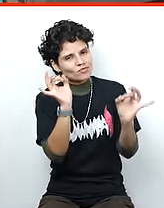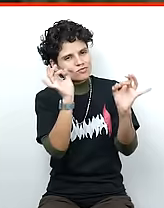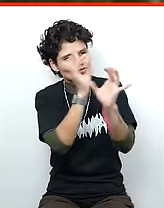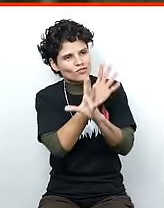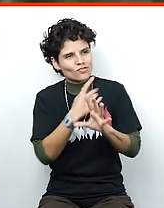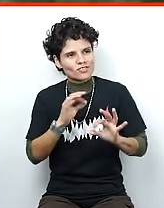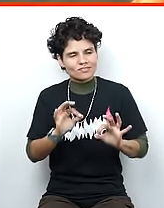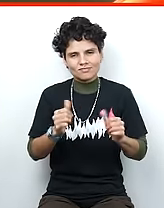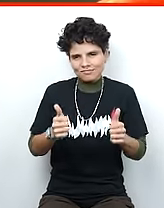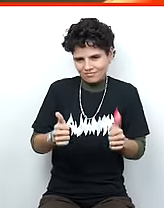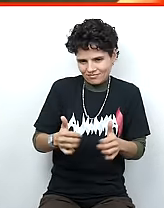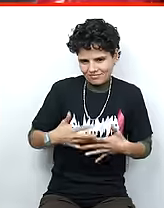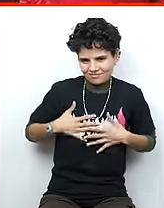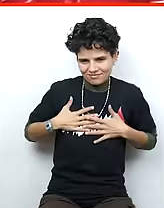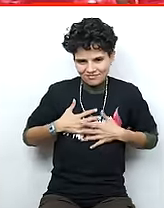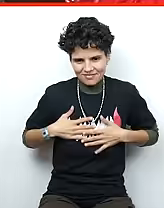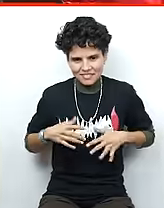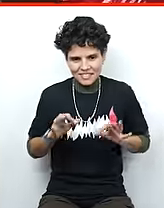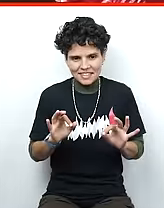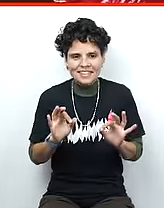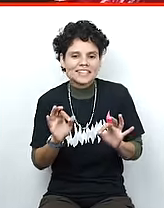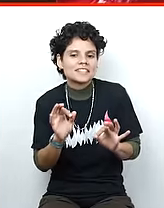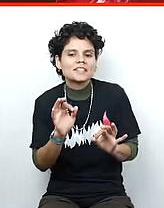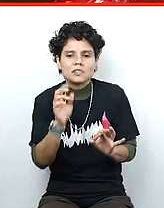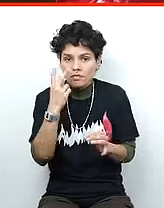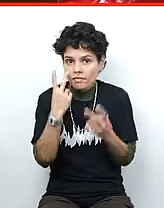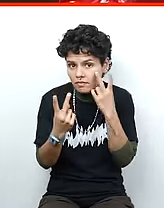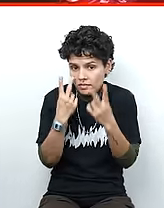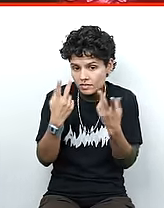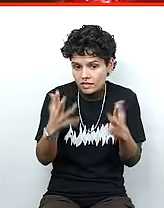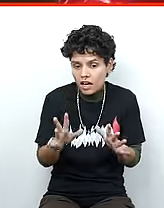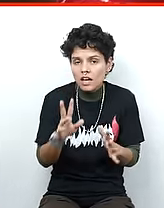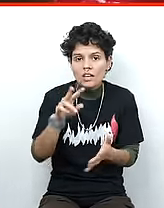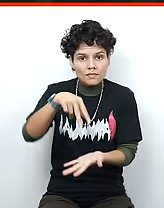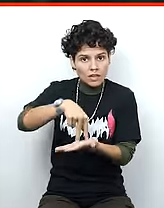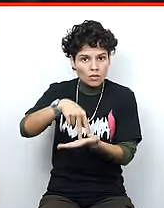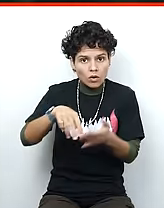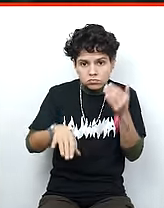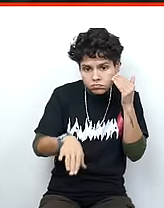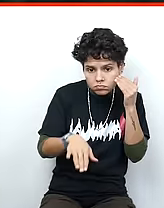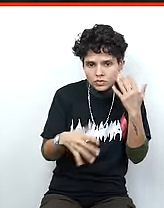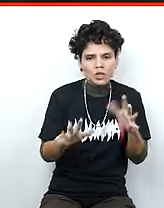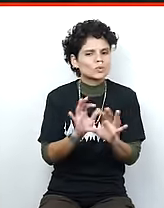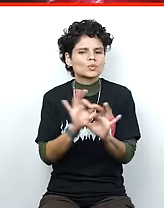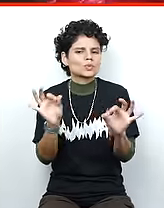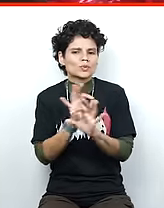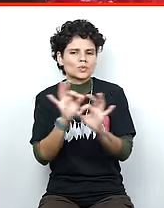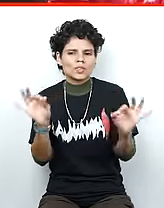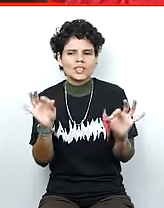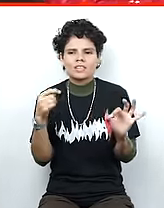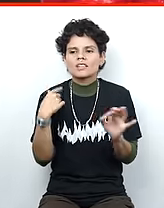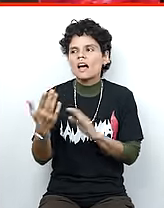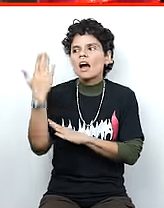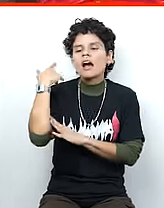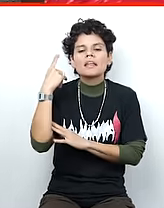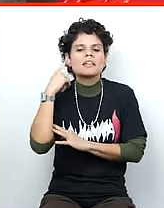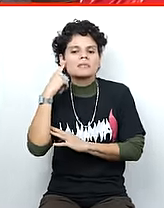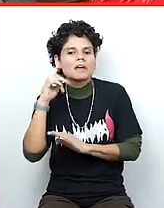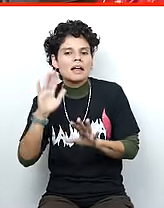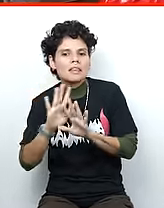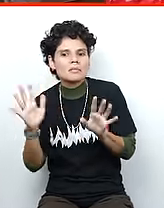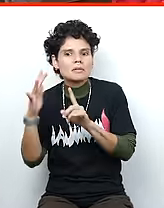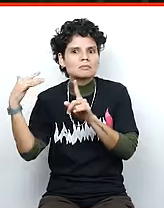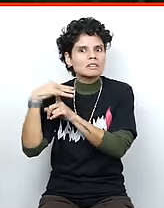inmune. ¿Inmune? Ah, tiene un lenguaje COVID. ¿La habías visto en...? Muchas veces. ¿Pero en vivo? No, en vivo no, nunca. Pero recién en delante me retó, ¿no?